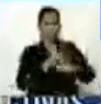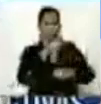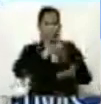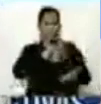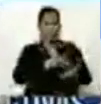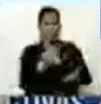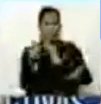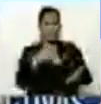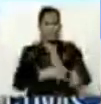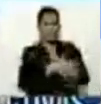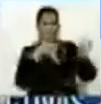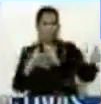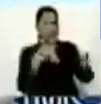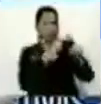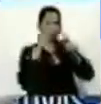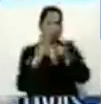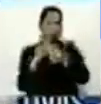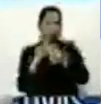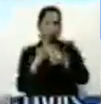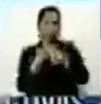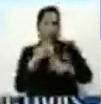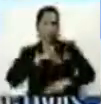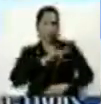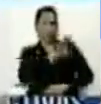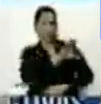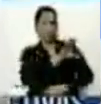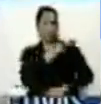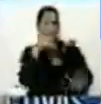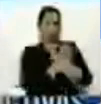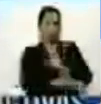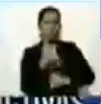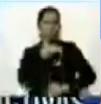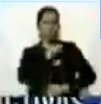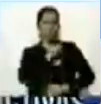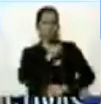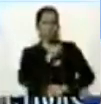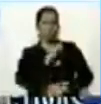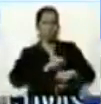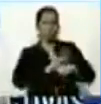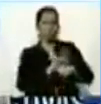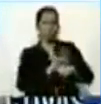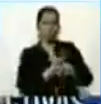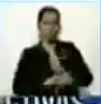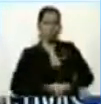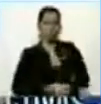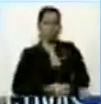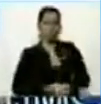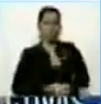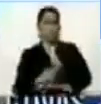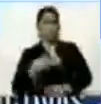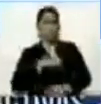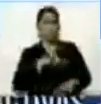de las pulgas. Y la respuesta es muy sencilla. Cada día ellos impedían que los ciudadanos pudieran transitar de Colombia